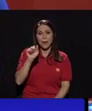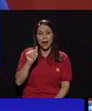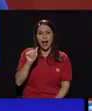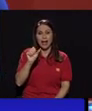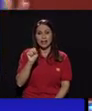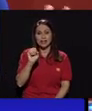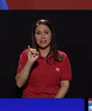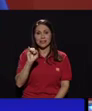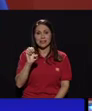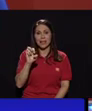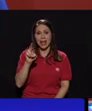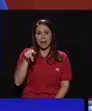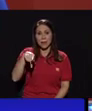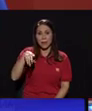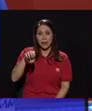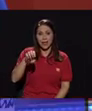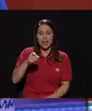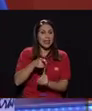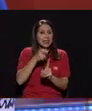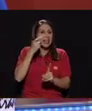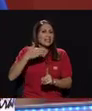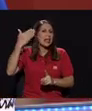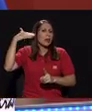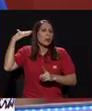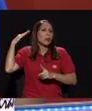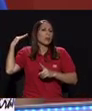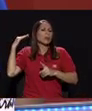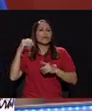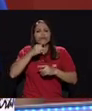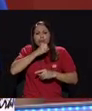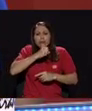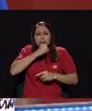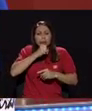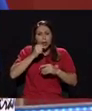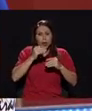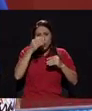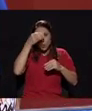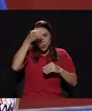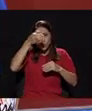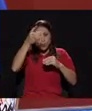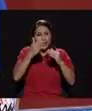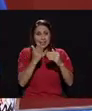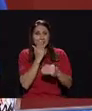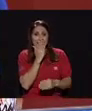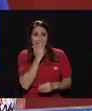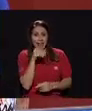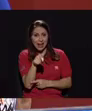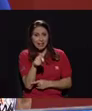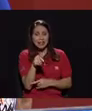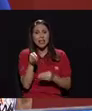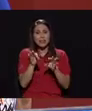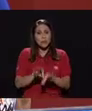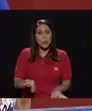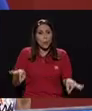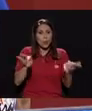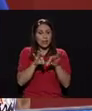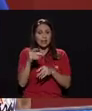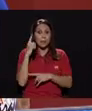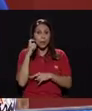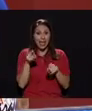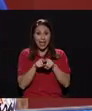tiempos donde estaban ubicados ahí las culturas indígenas, eran importantísimos porque ellos además tienen